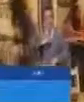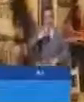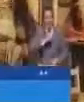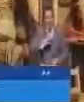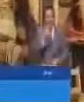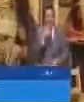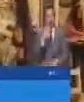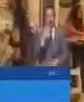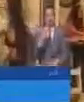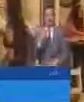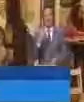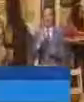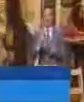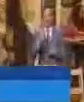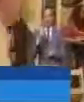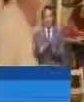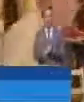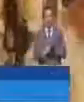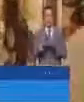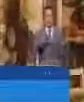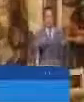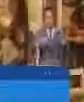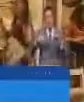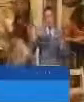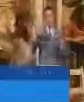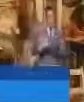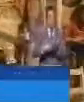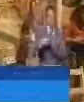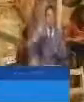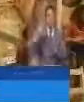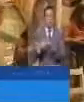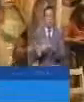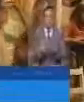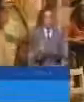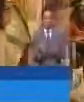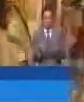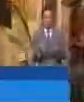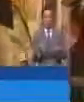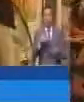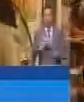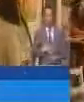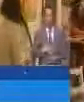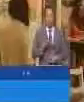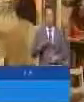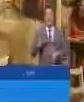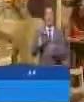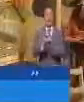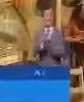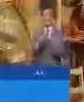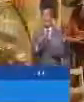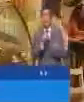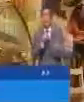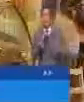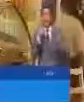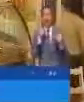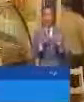de 2 a 3 veces al mes. El ticket promedio va entre los 1.000 y los 2.000 pesos y les gusta consumirlo en tiendas especializadas o